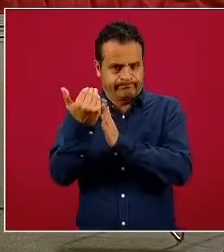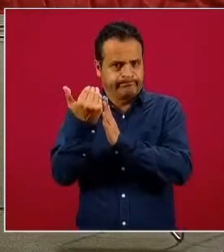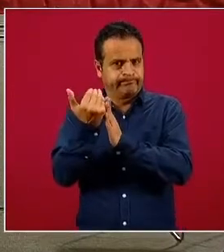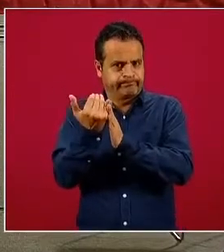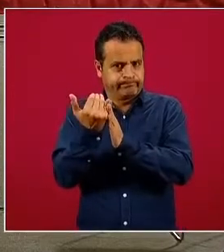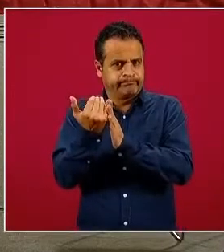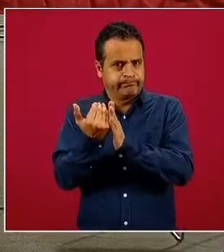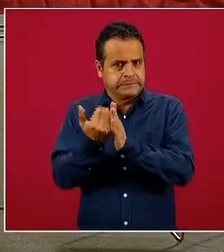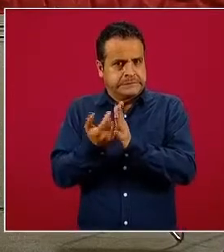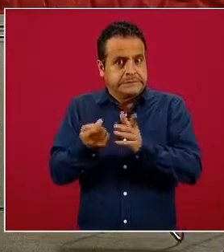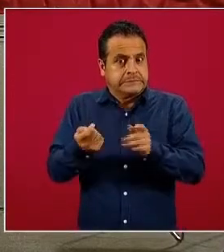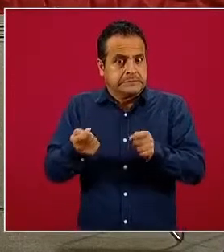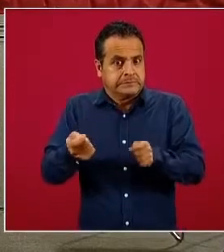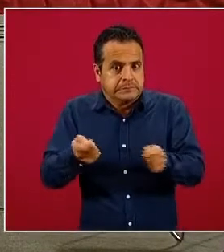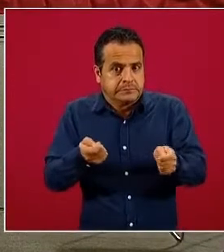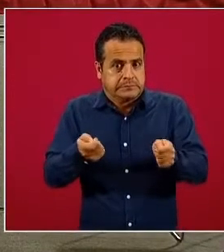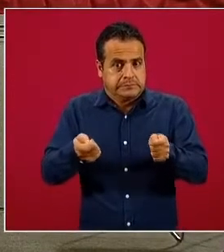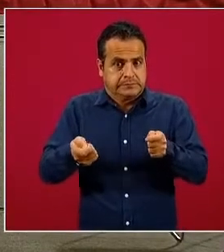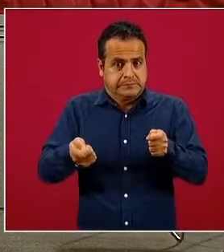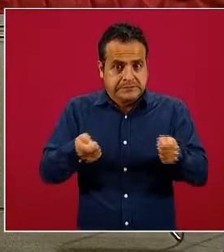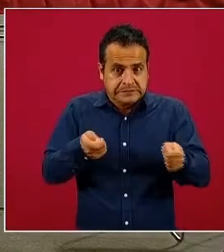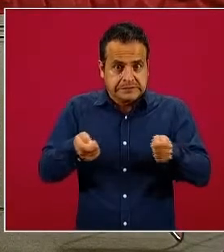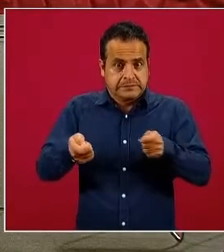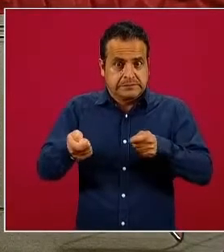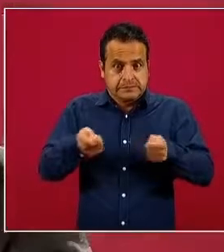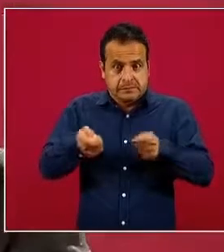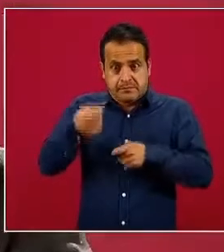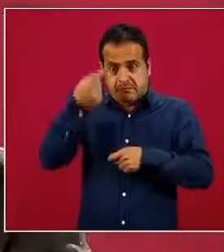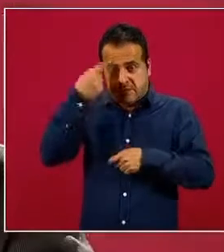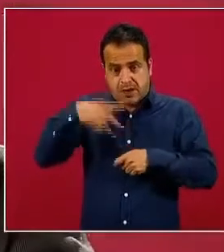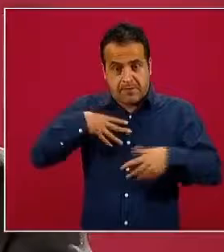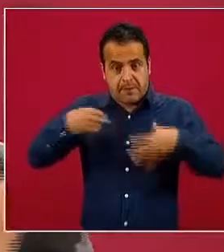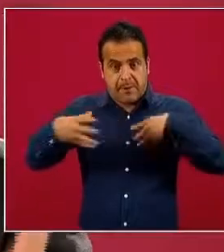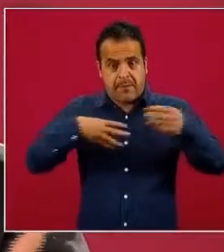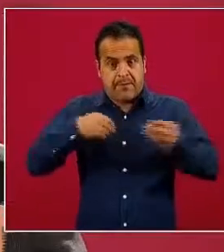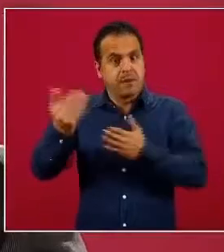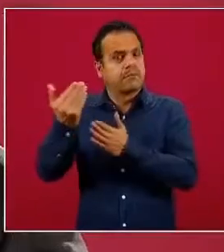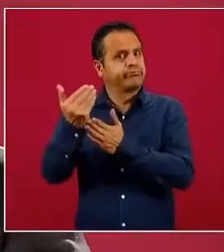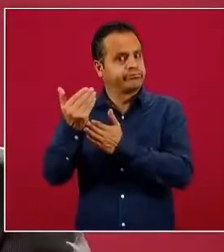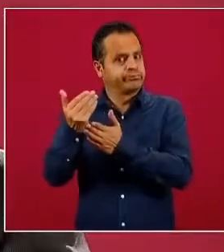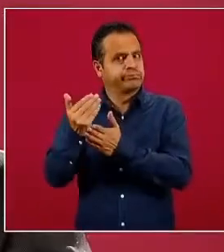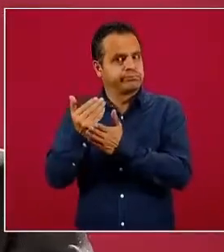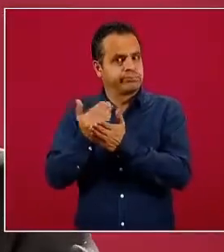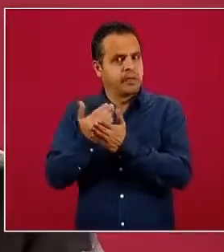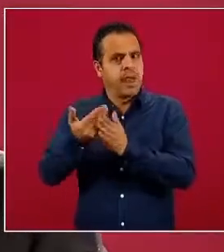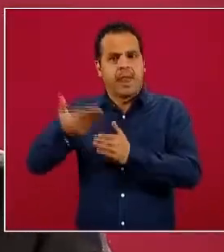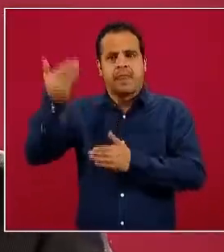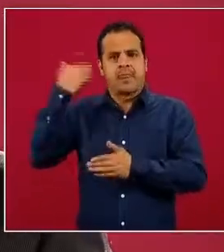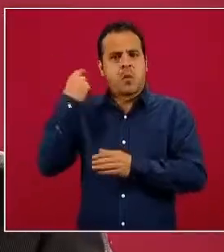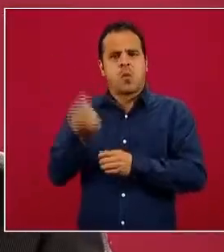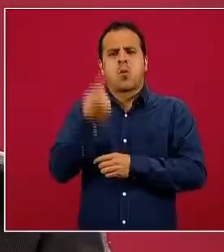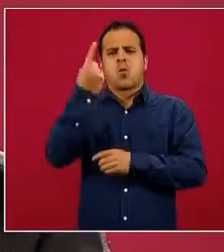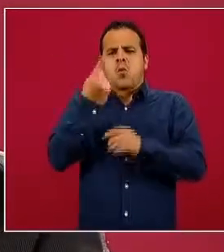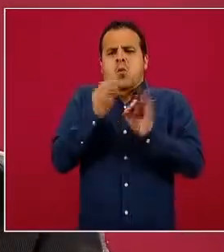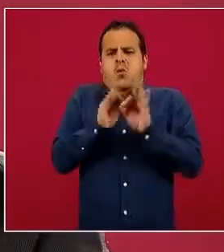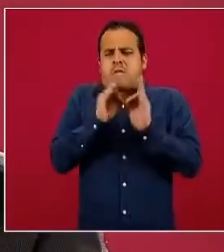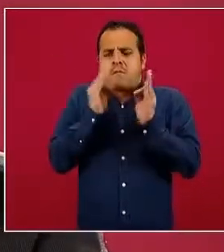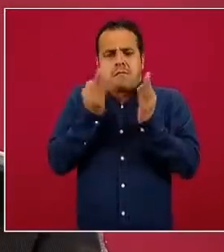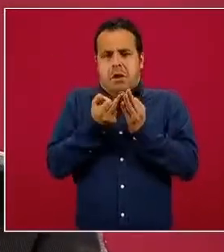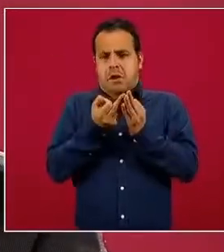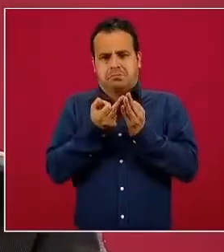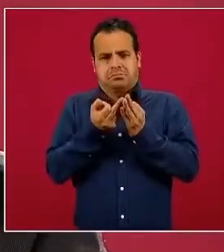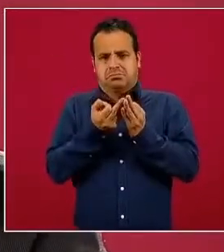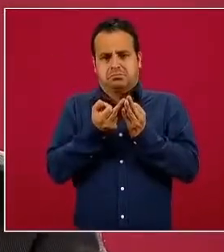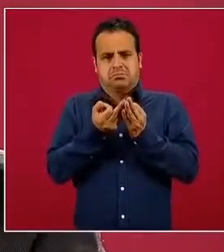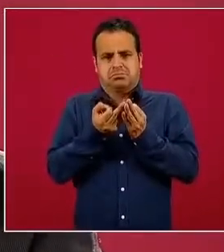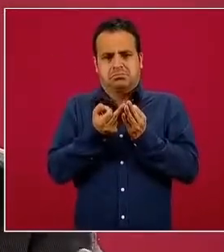menos casos, menos contagios, menos transmisión. Y teníamos un solo modelo que se instauró formalmente a partir